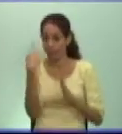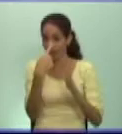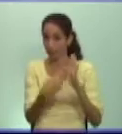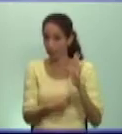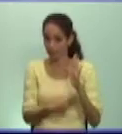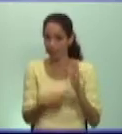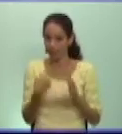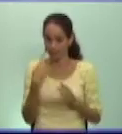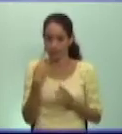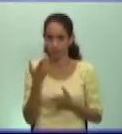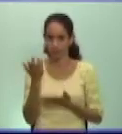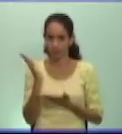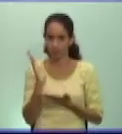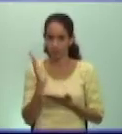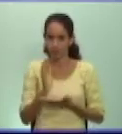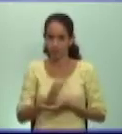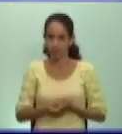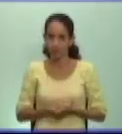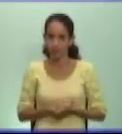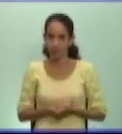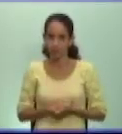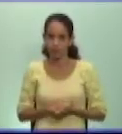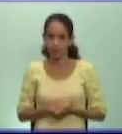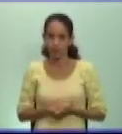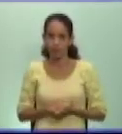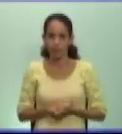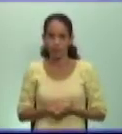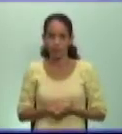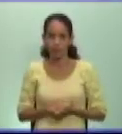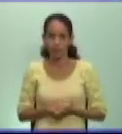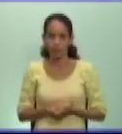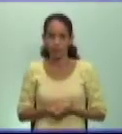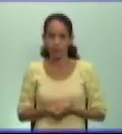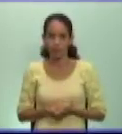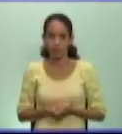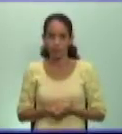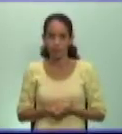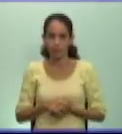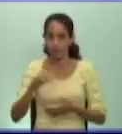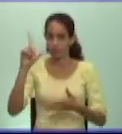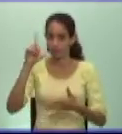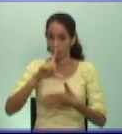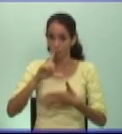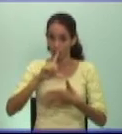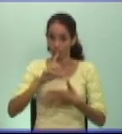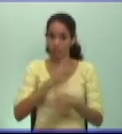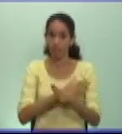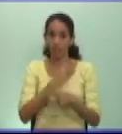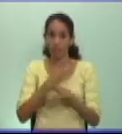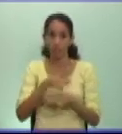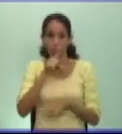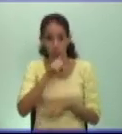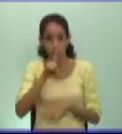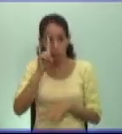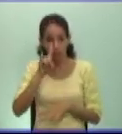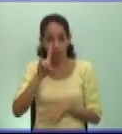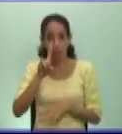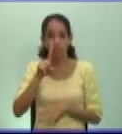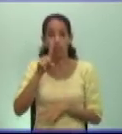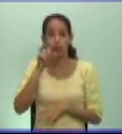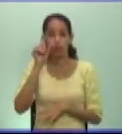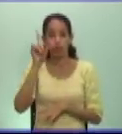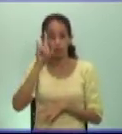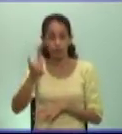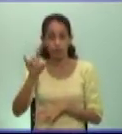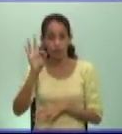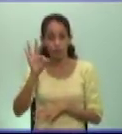entonces hasta el otro periodo, un periodo que nos acercamos bastante a la actualidad, 1998, un periodo muy rico en